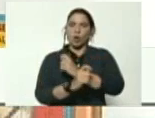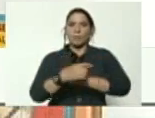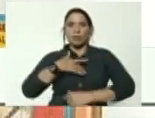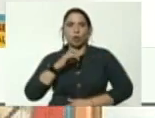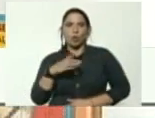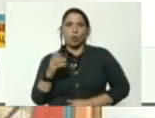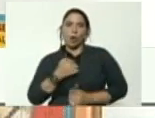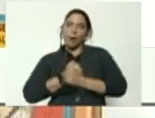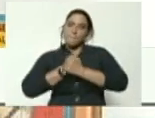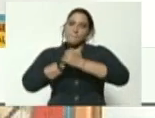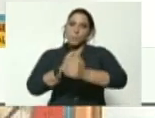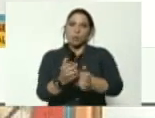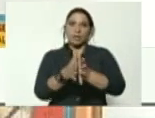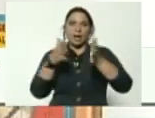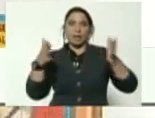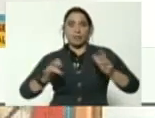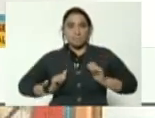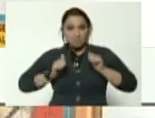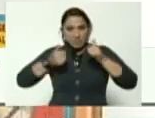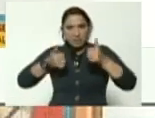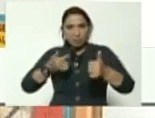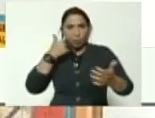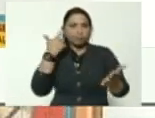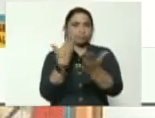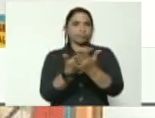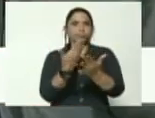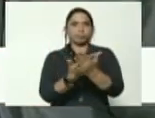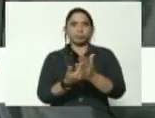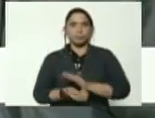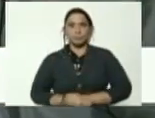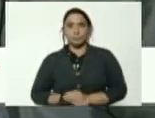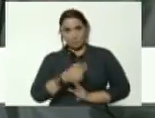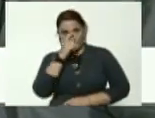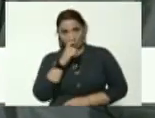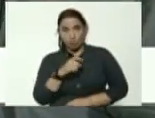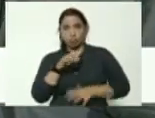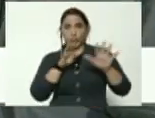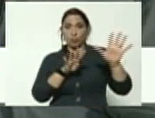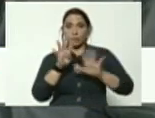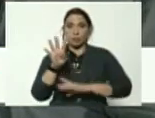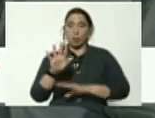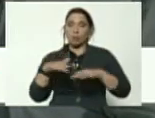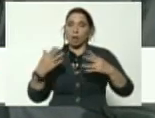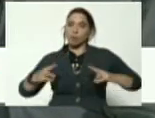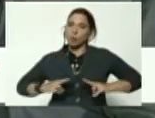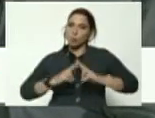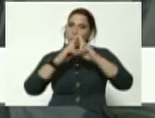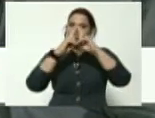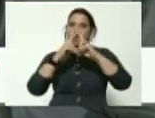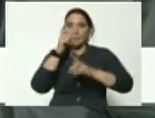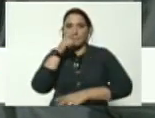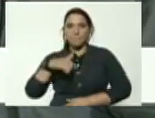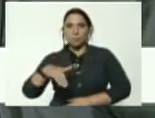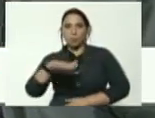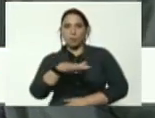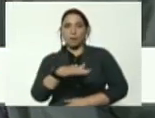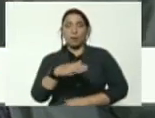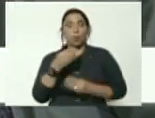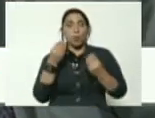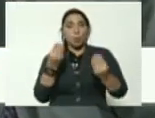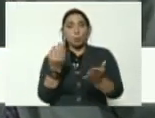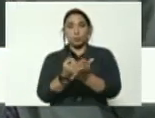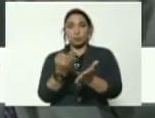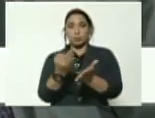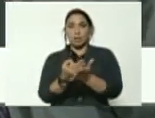inmenso que se empezó a evidenciar desde ese año 94 cuando se encuentra con el pueblo. Alejandro, bueno, como siempre,